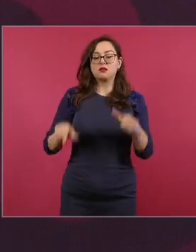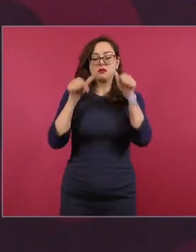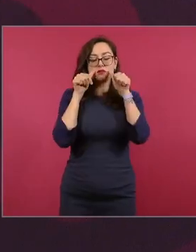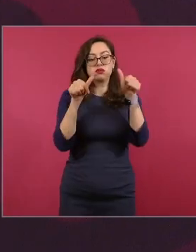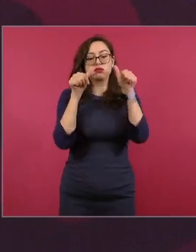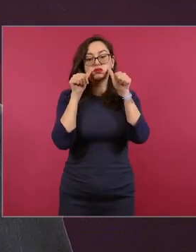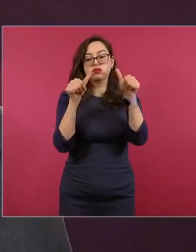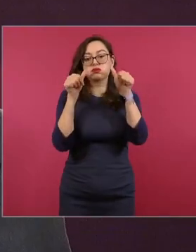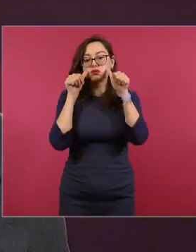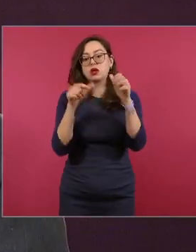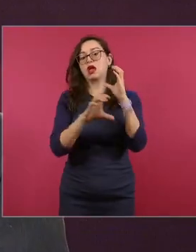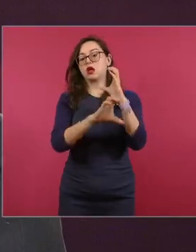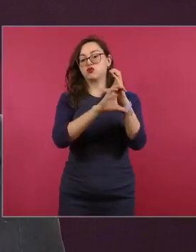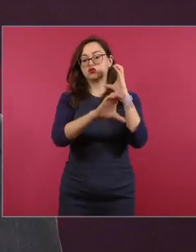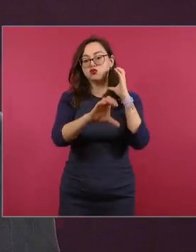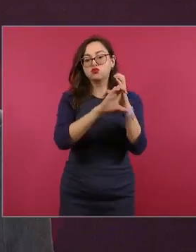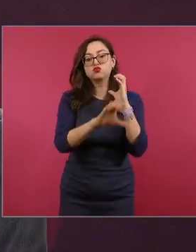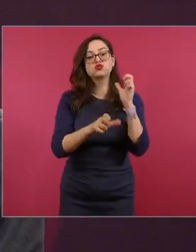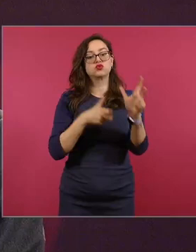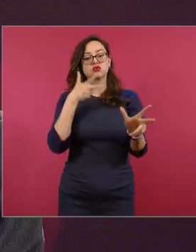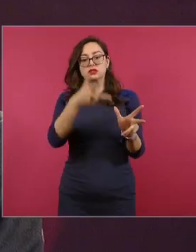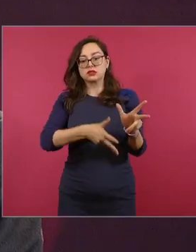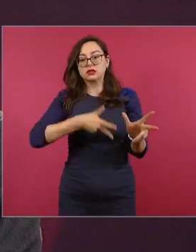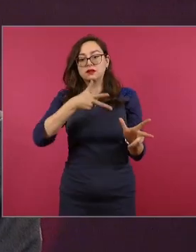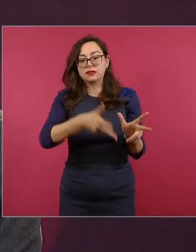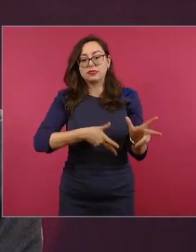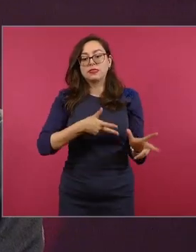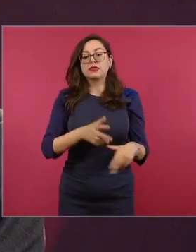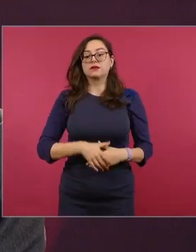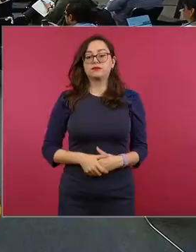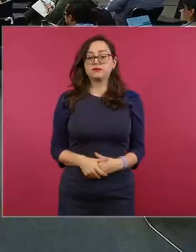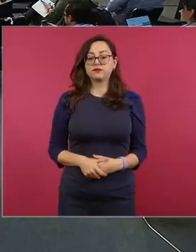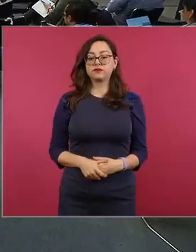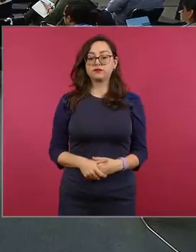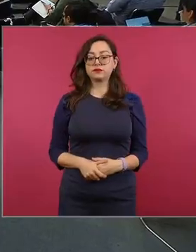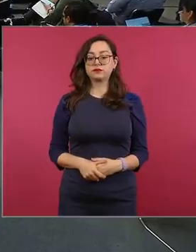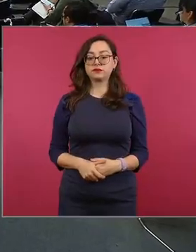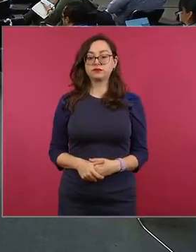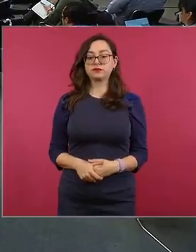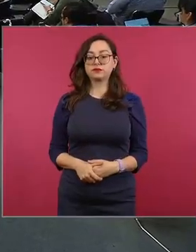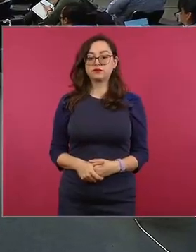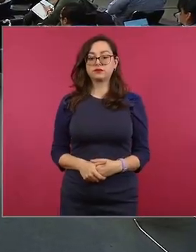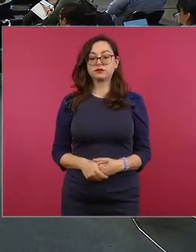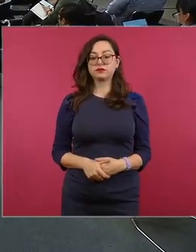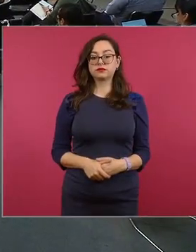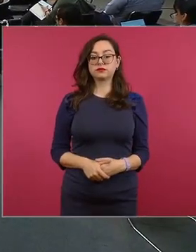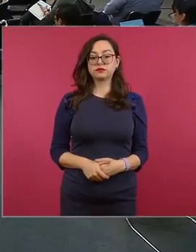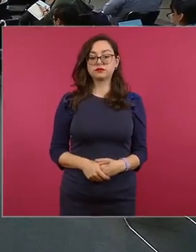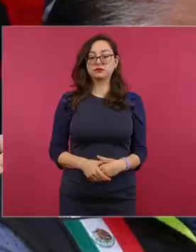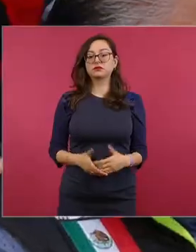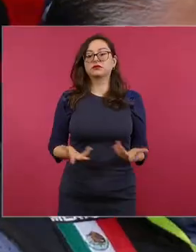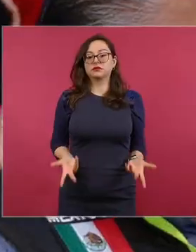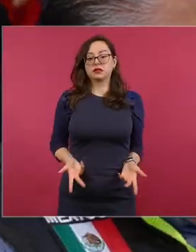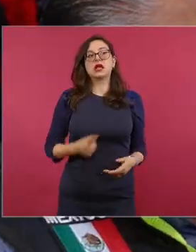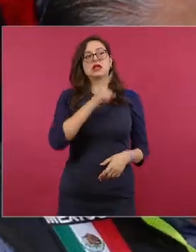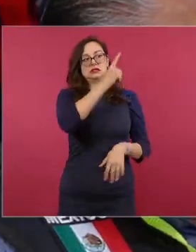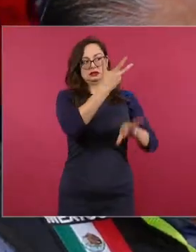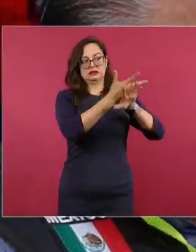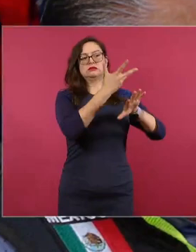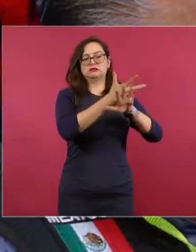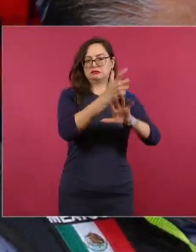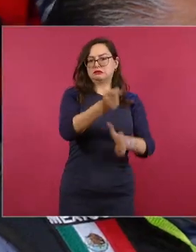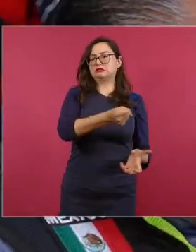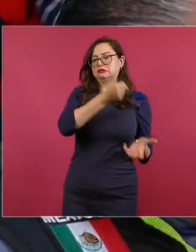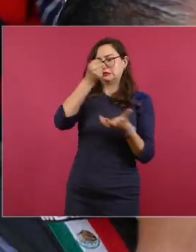Es autobuses, son trenes. Además de la inversión que usted comenta que necesitan de Estados Unidos para atender